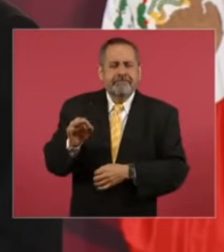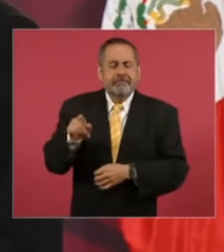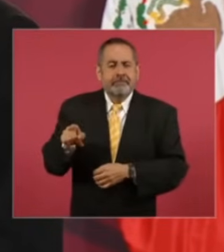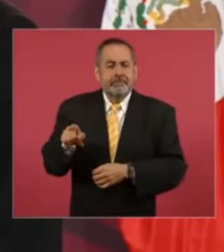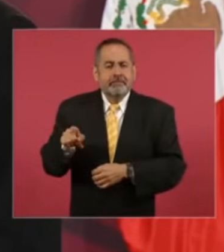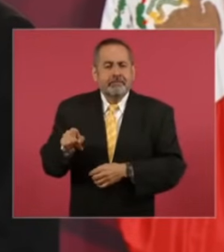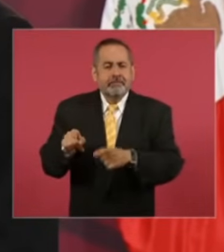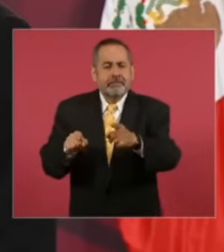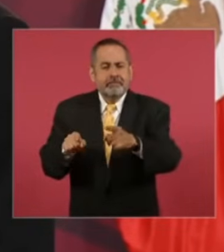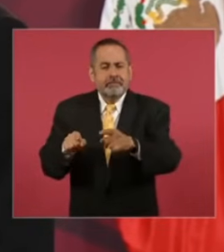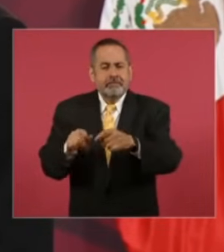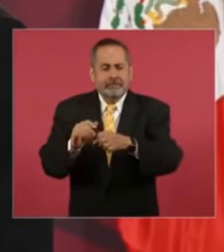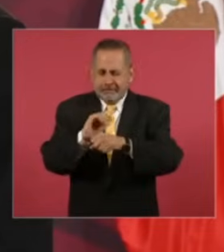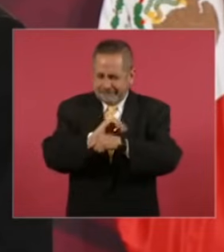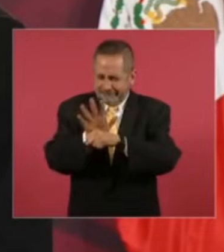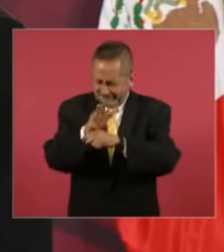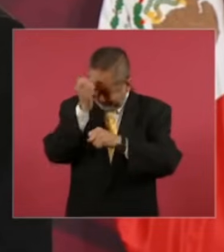lo del post-COVID,